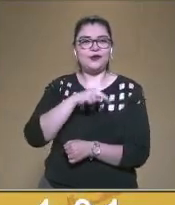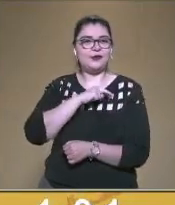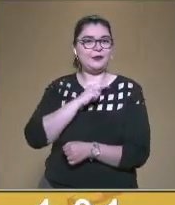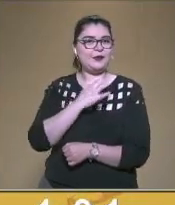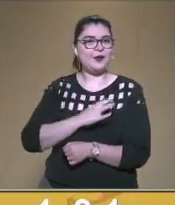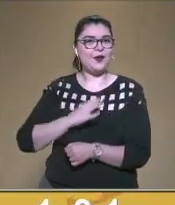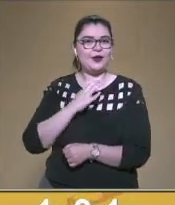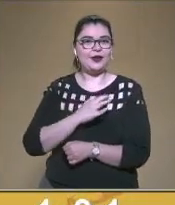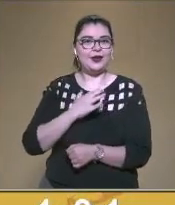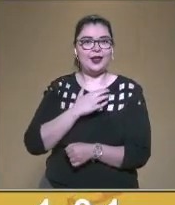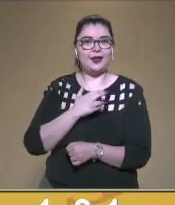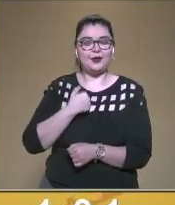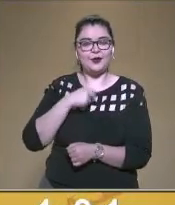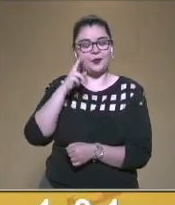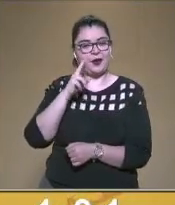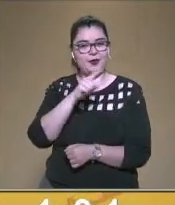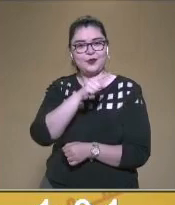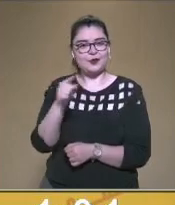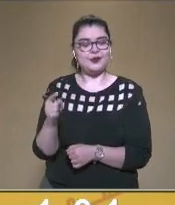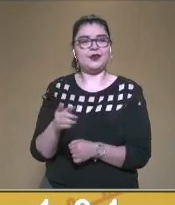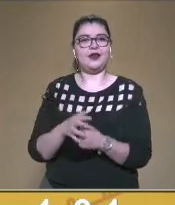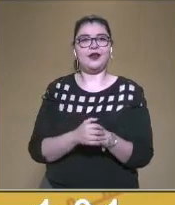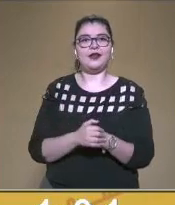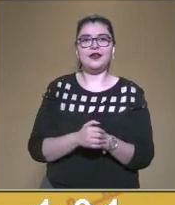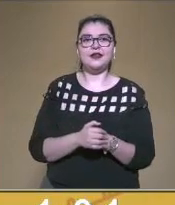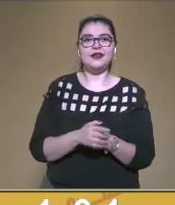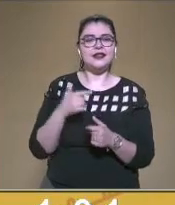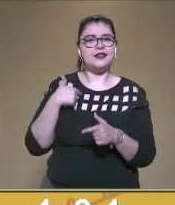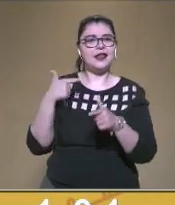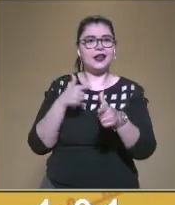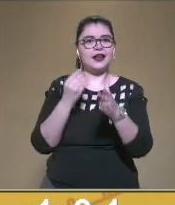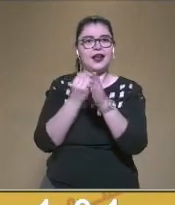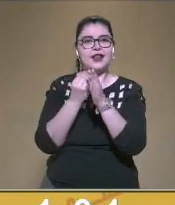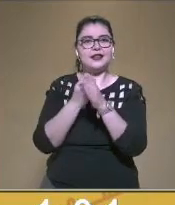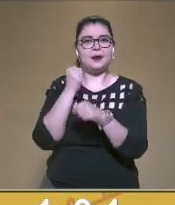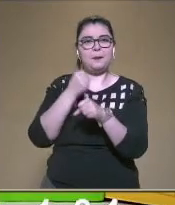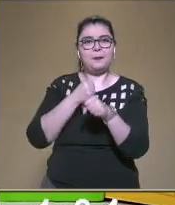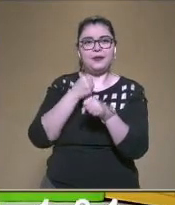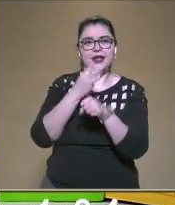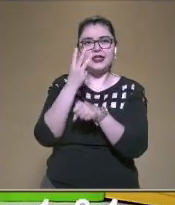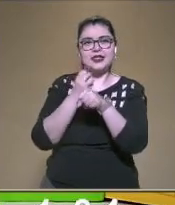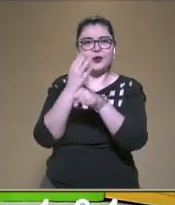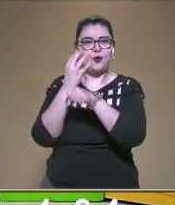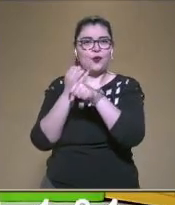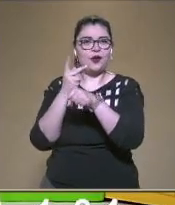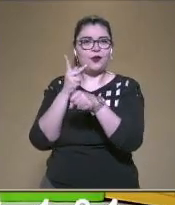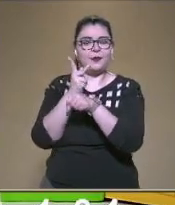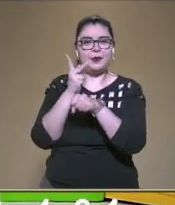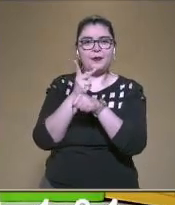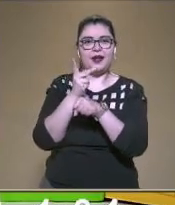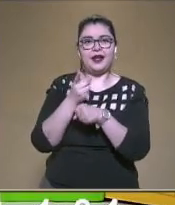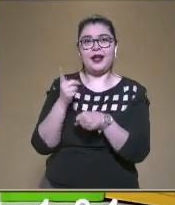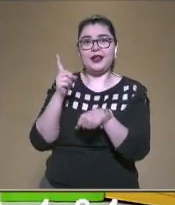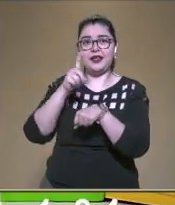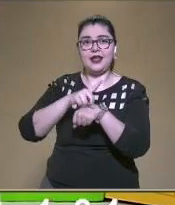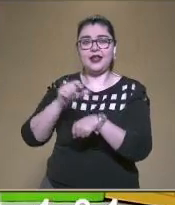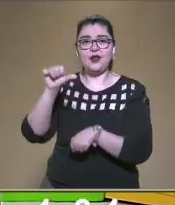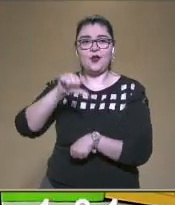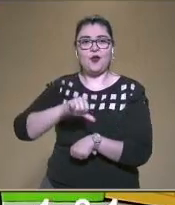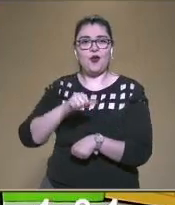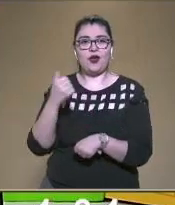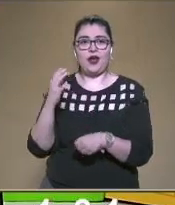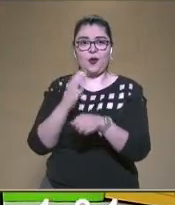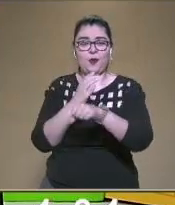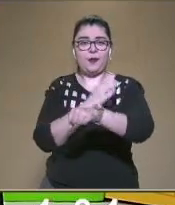todos ustedes, reforzando una clase más para tercero y cuarto grado de primaria. Y el día de hoy, bueno, pues me acompaña el maestro Jaime